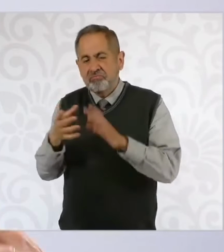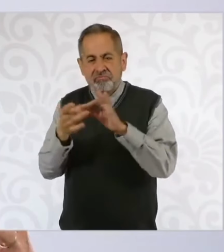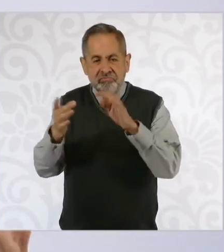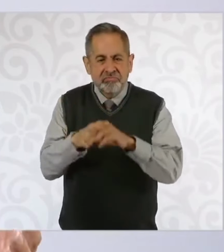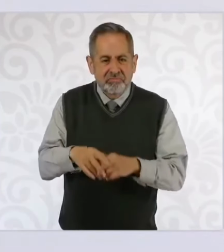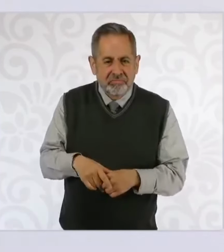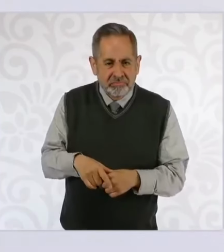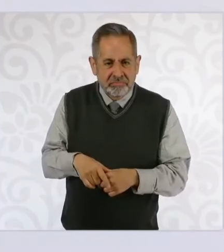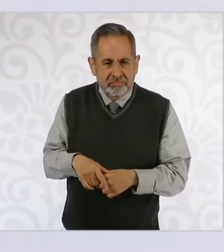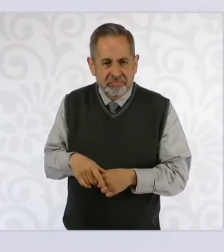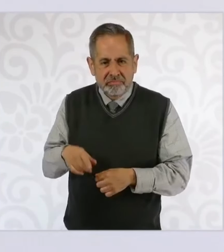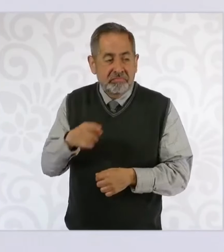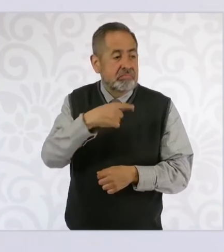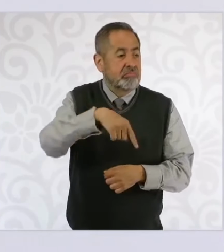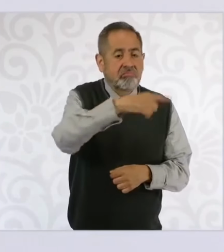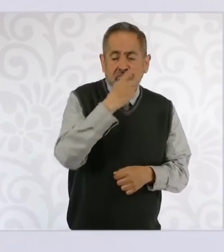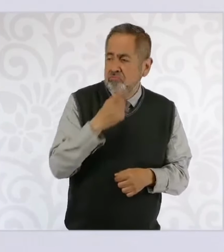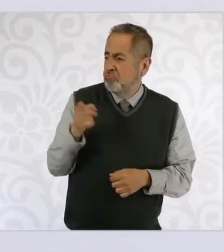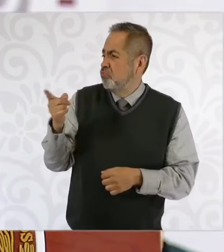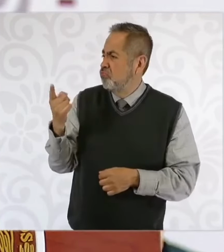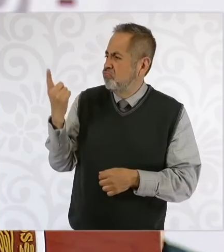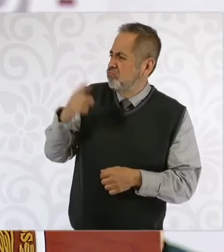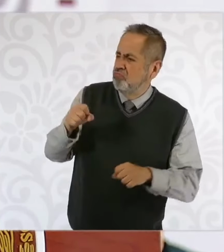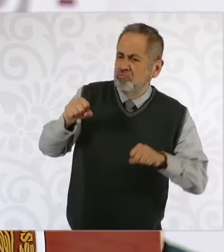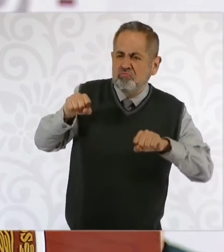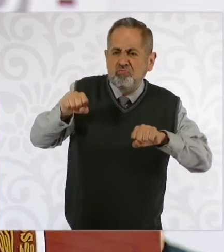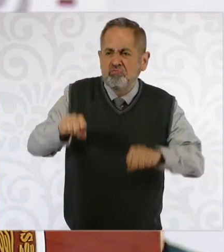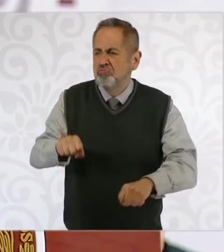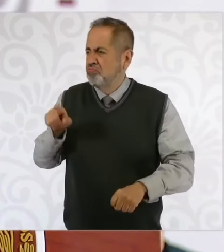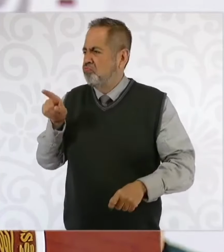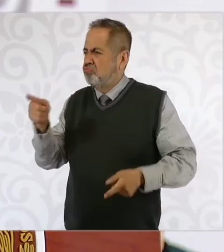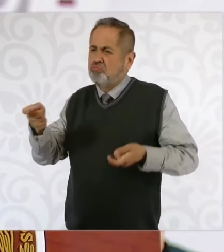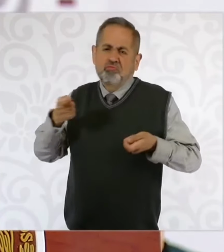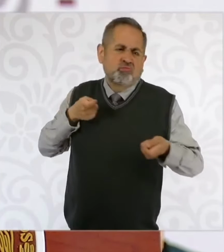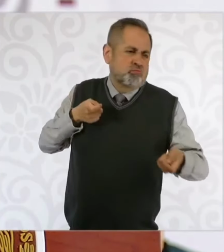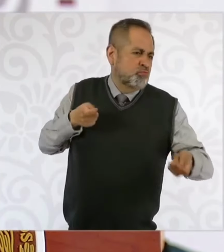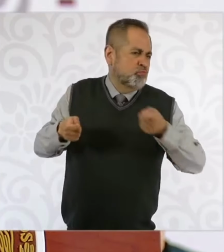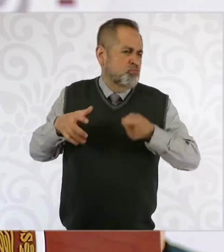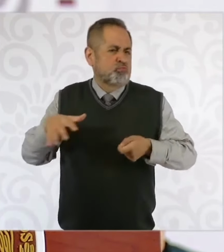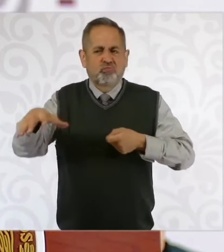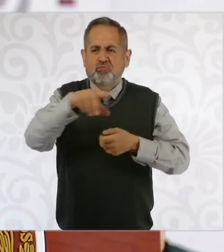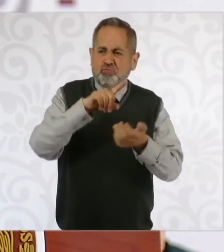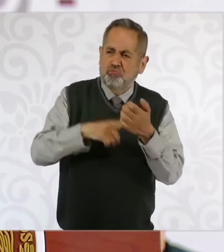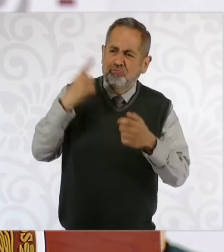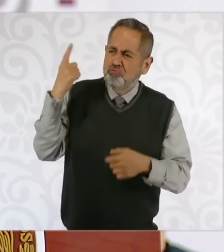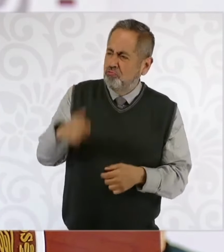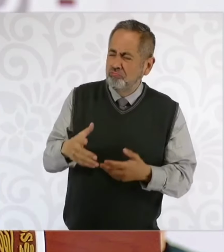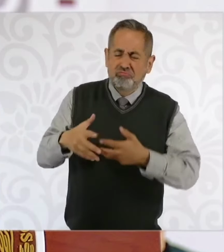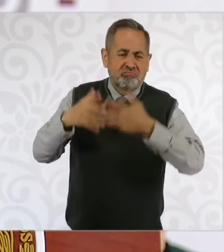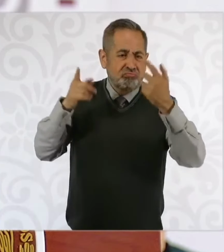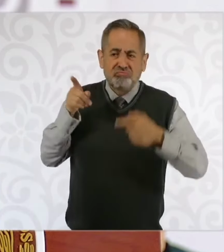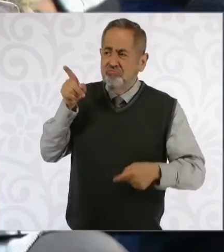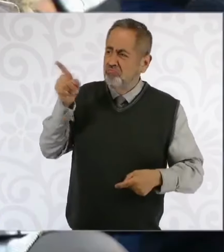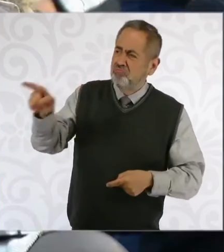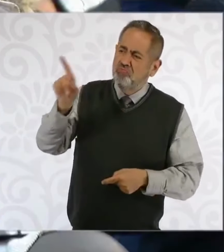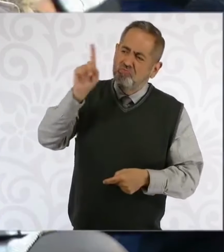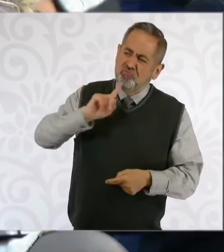hay autoritarismo y de que estamos en un momento en donde la